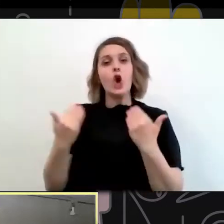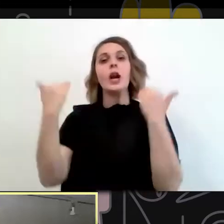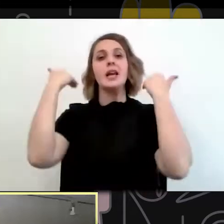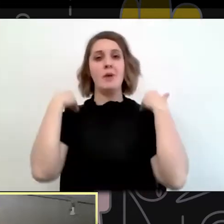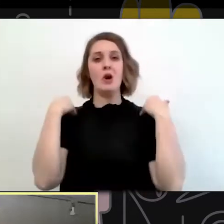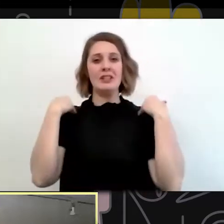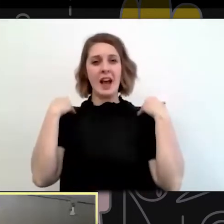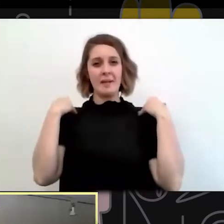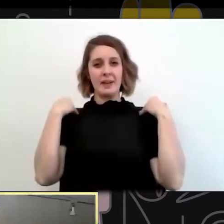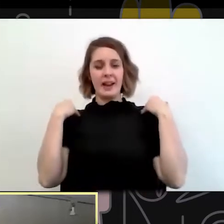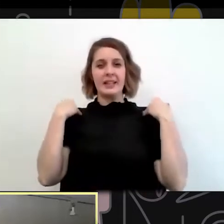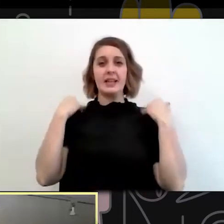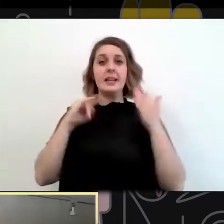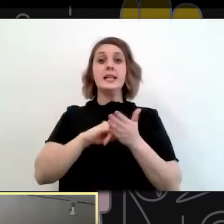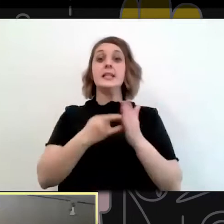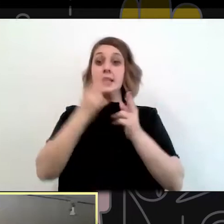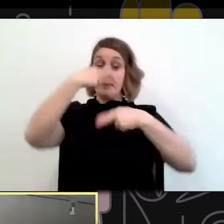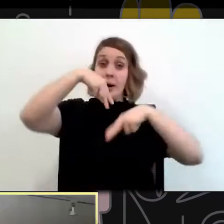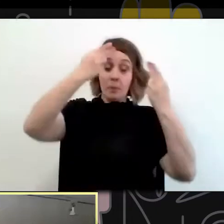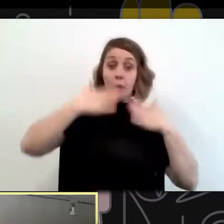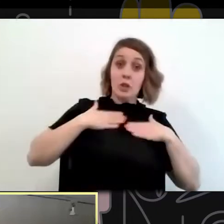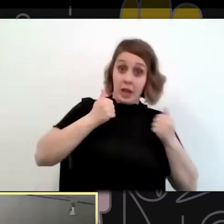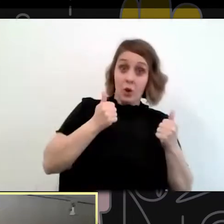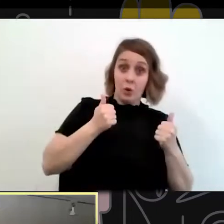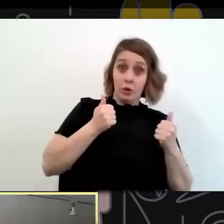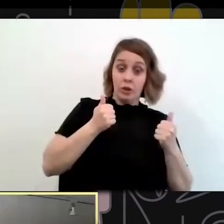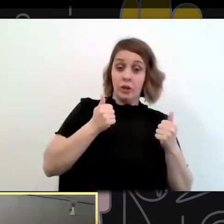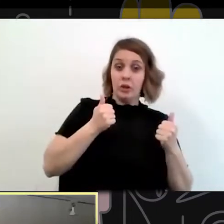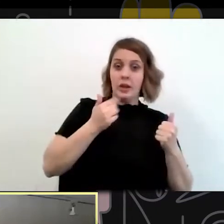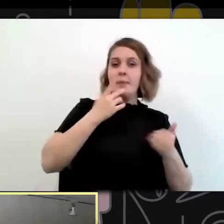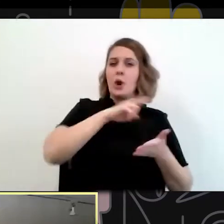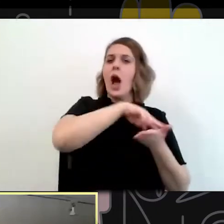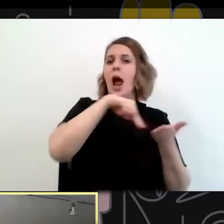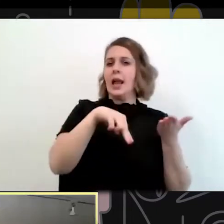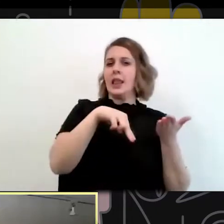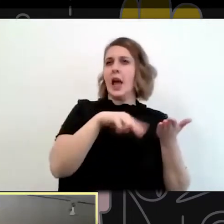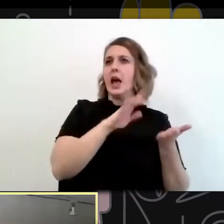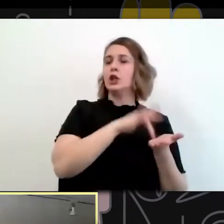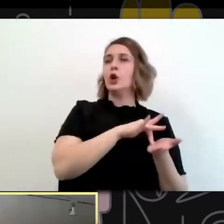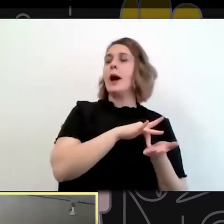responsables tanto del sistema público de salud, pues en Galicia, de la